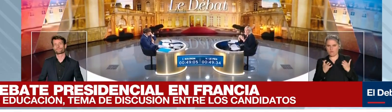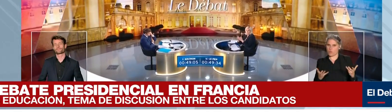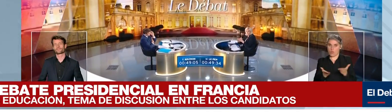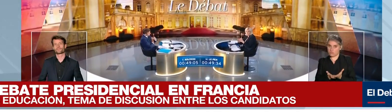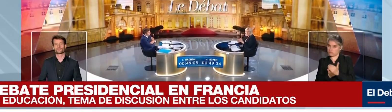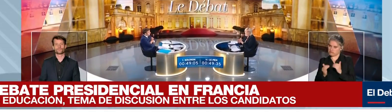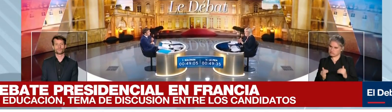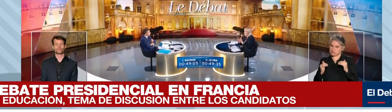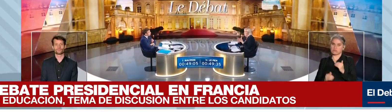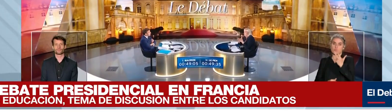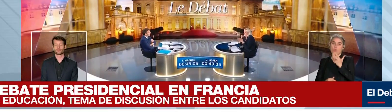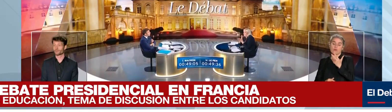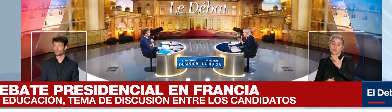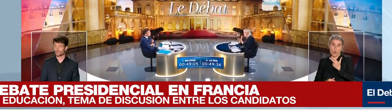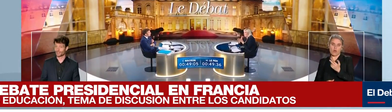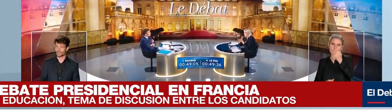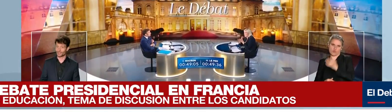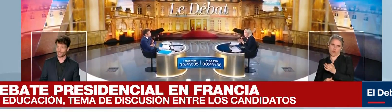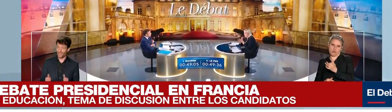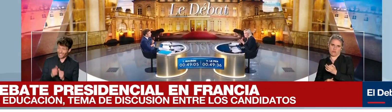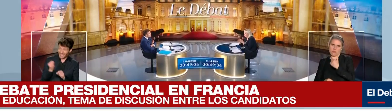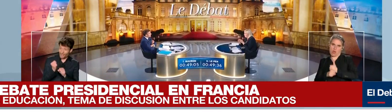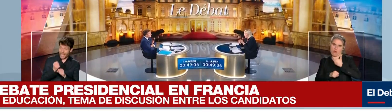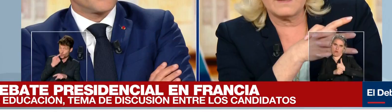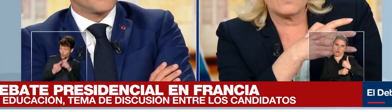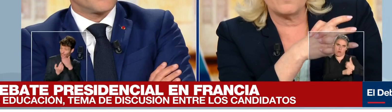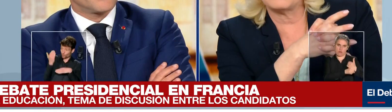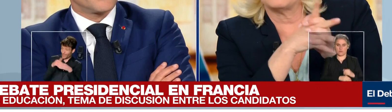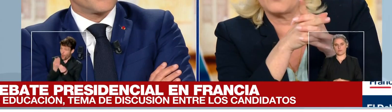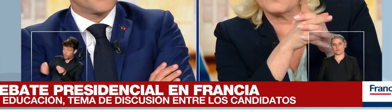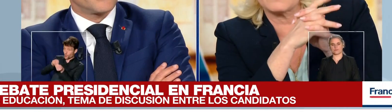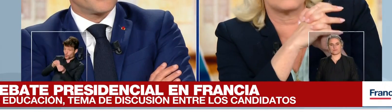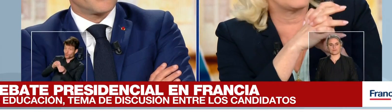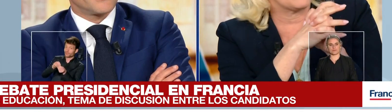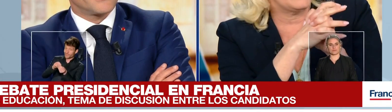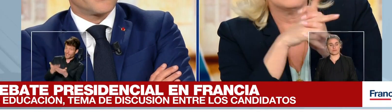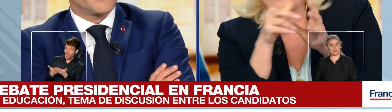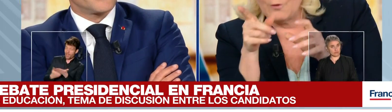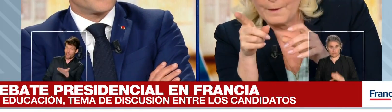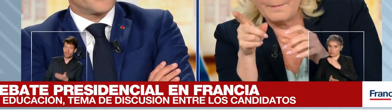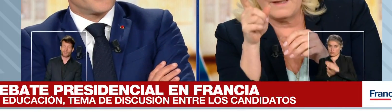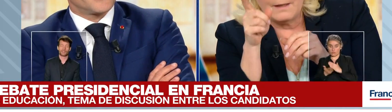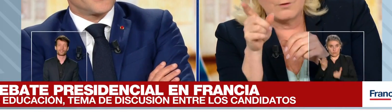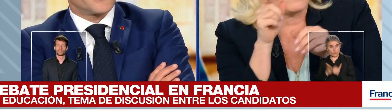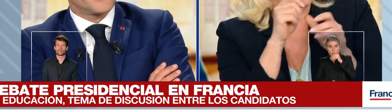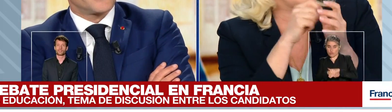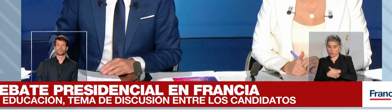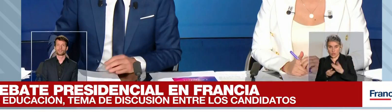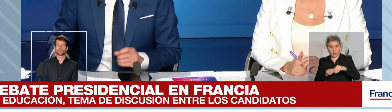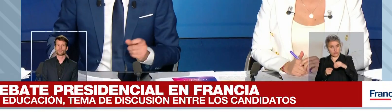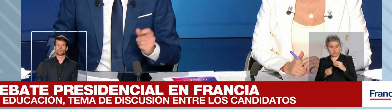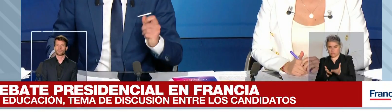quiero revalorizar a los docentes, darles un 3% más al año. Se les pagará